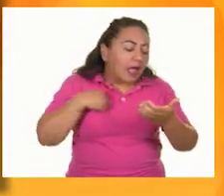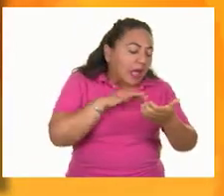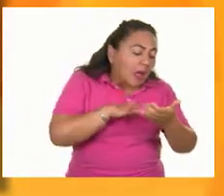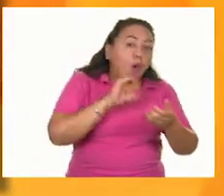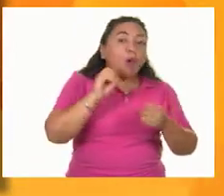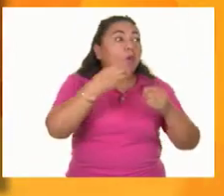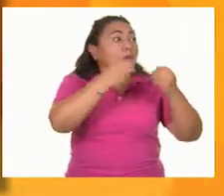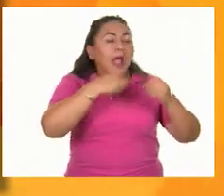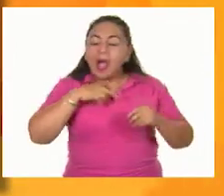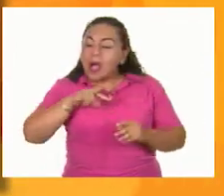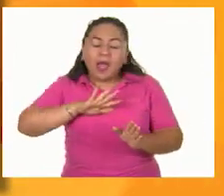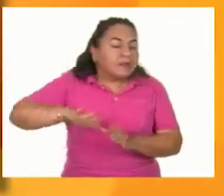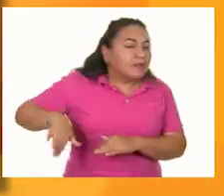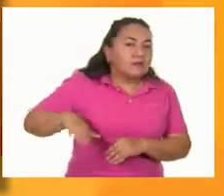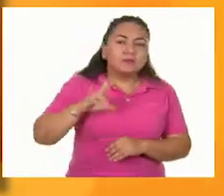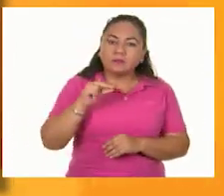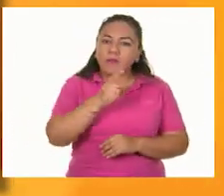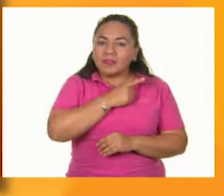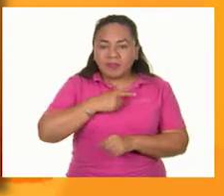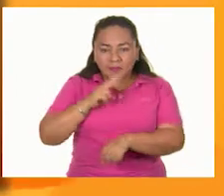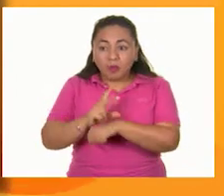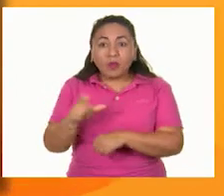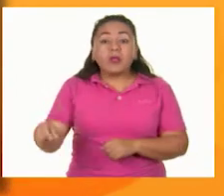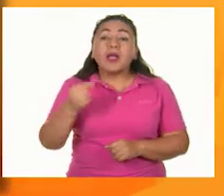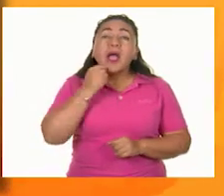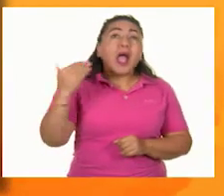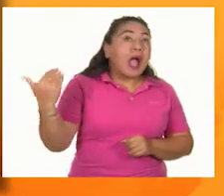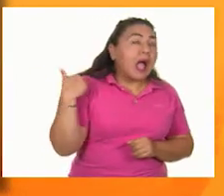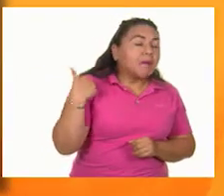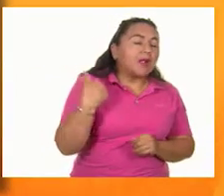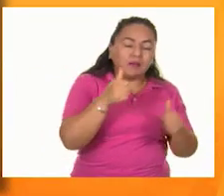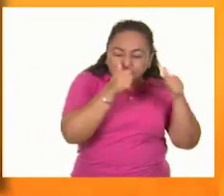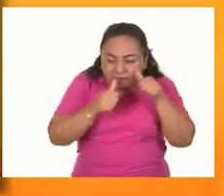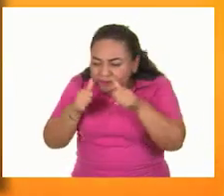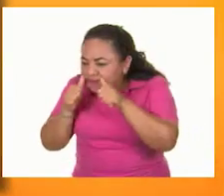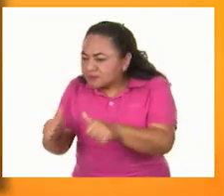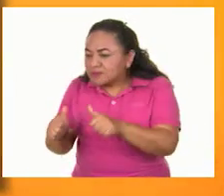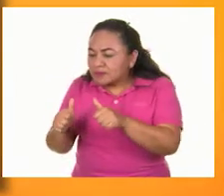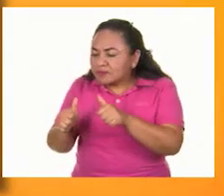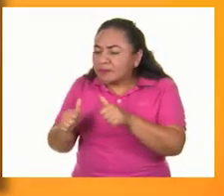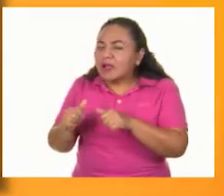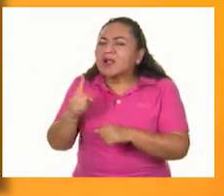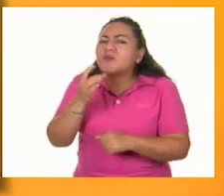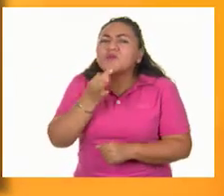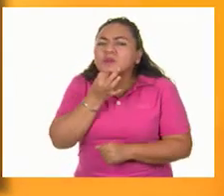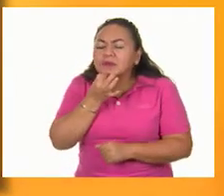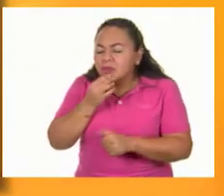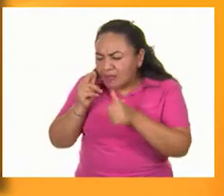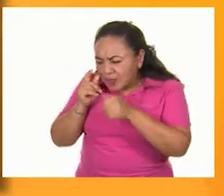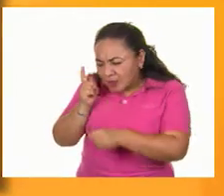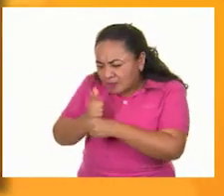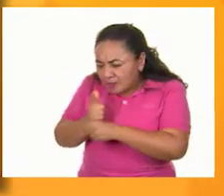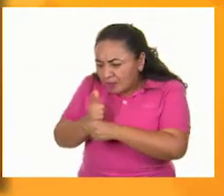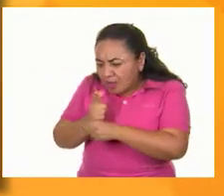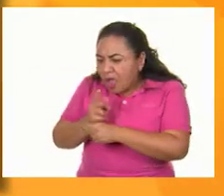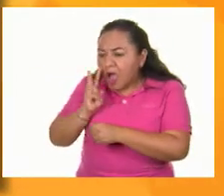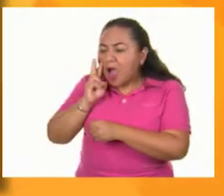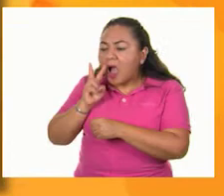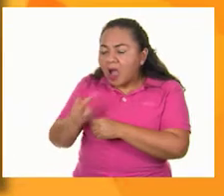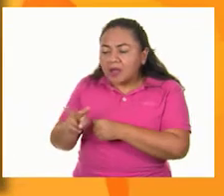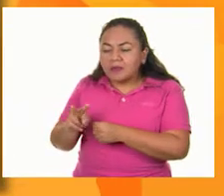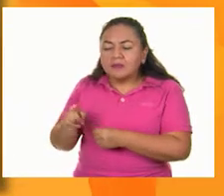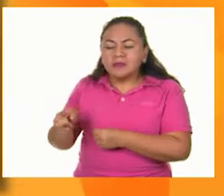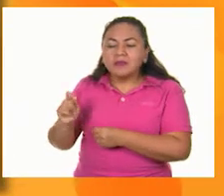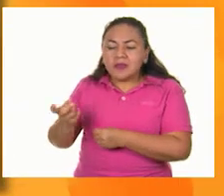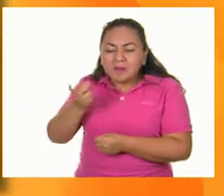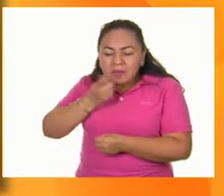resolver. Cuando te hablen, escucha atentamente y dispón un poco de atención a identificar si juzgas lo que